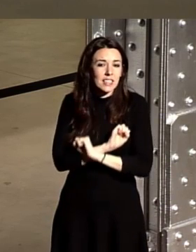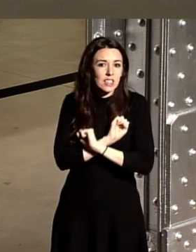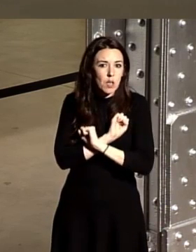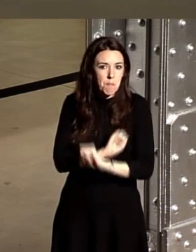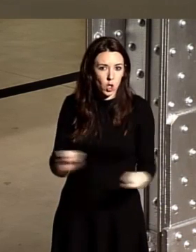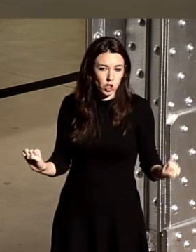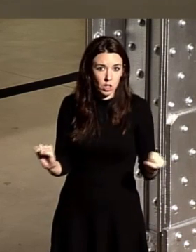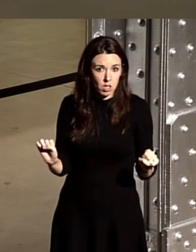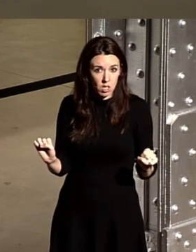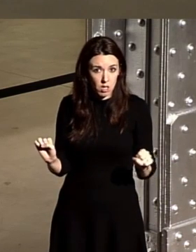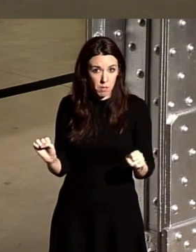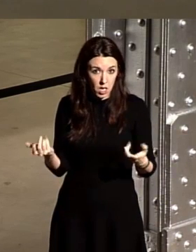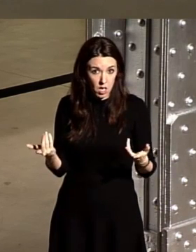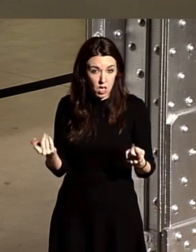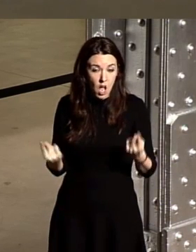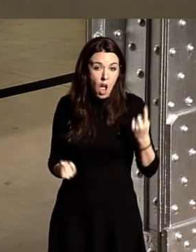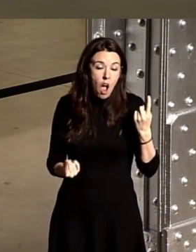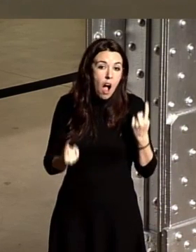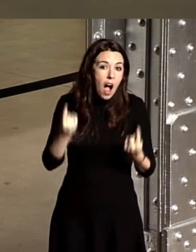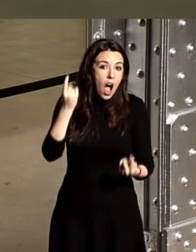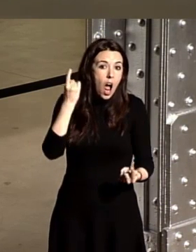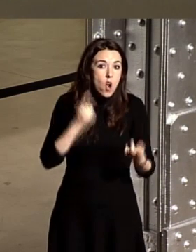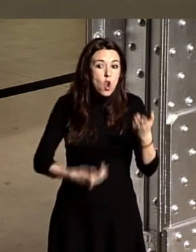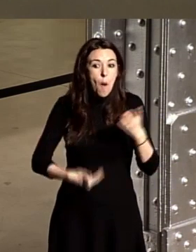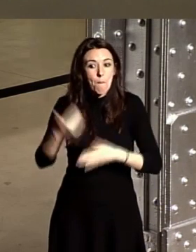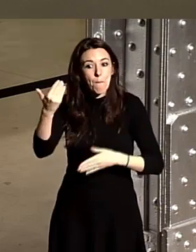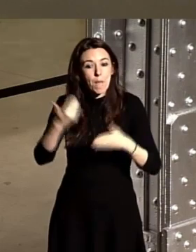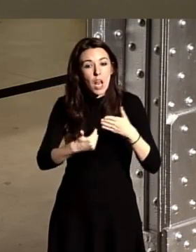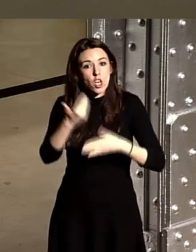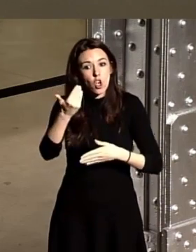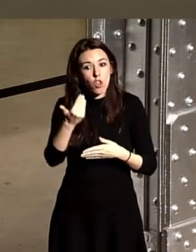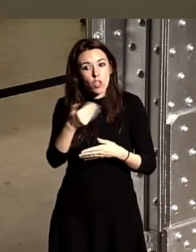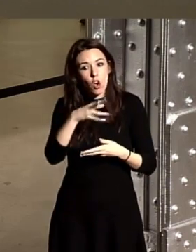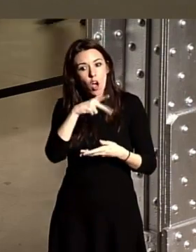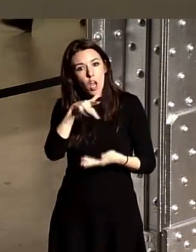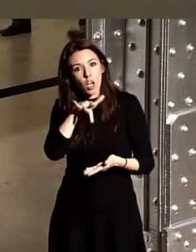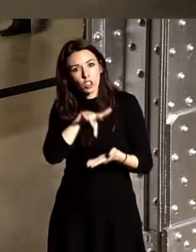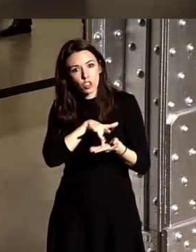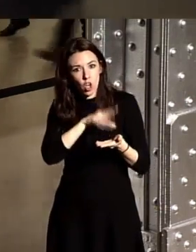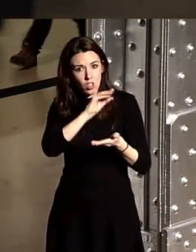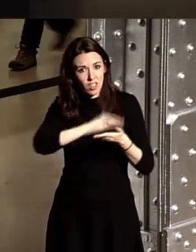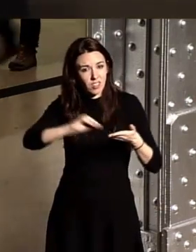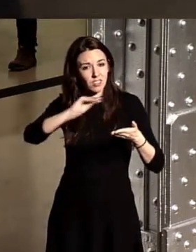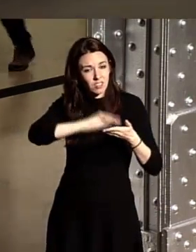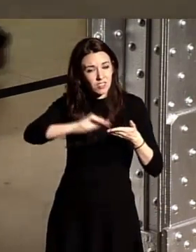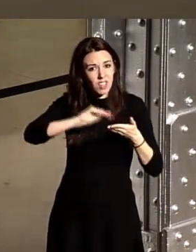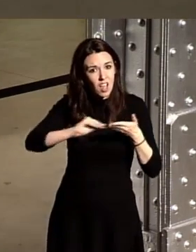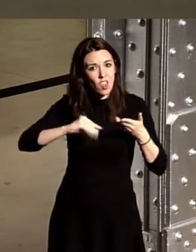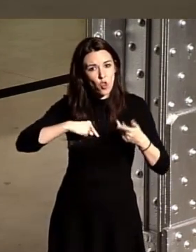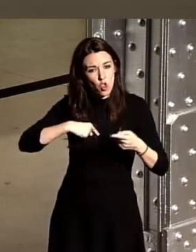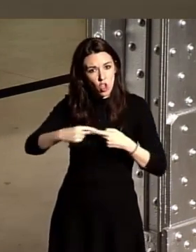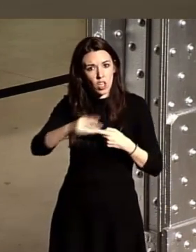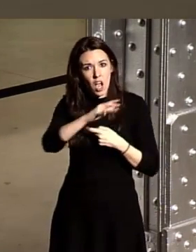que hay periódicos ahora que los que duran todavía, que